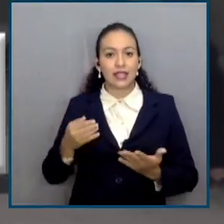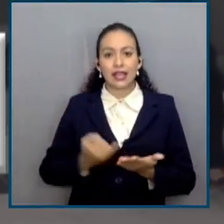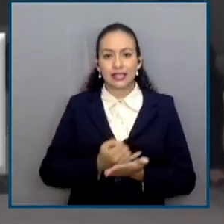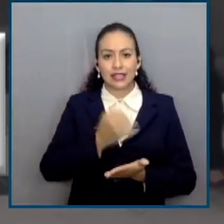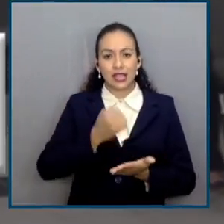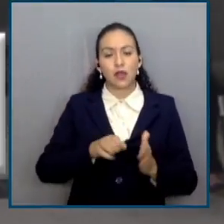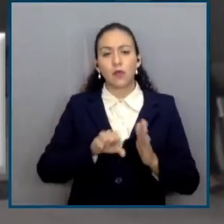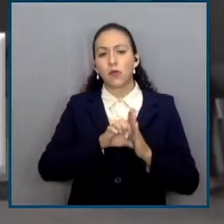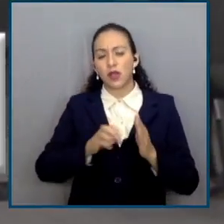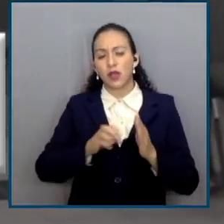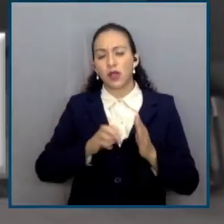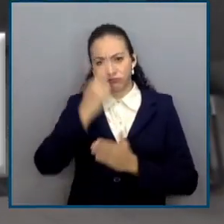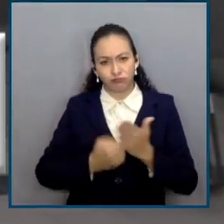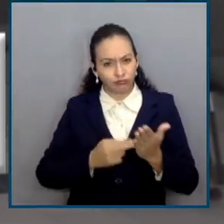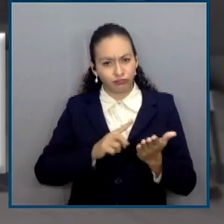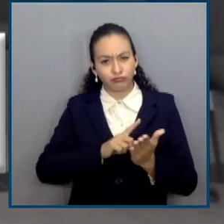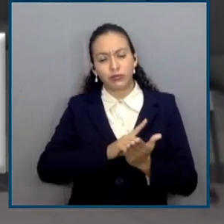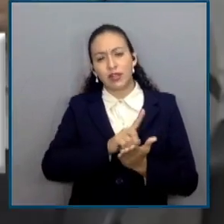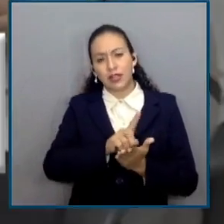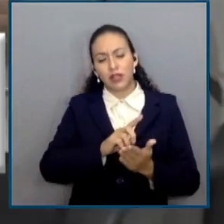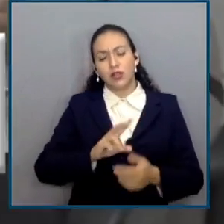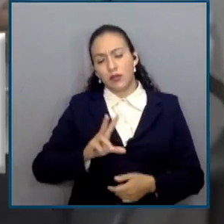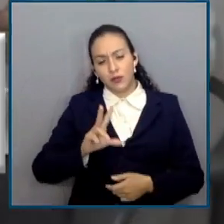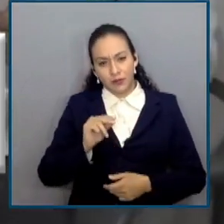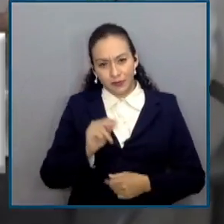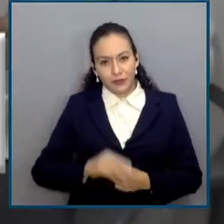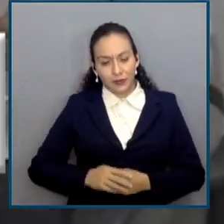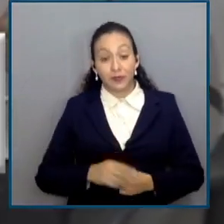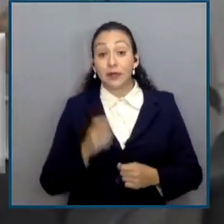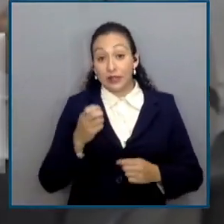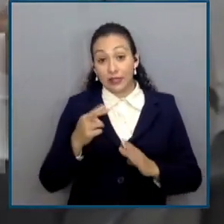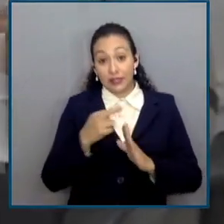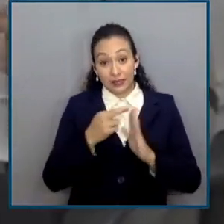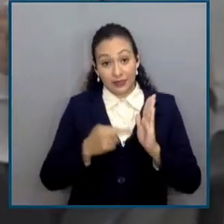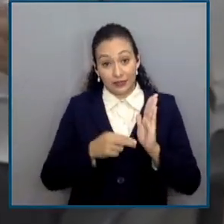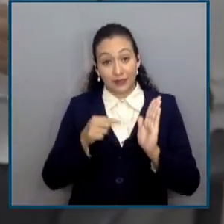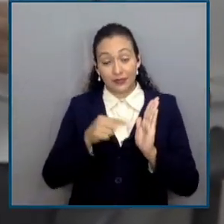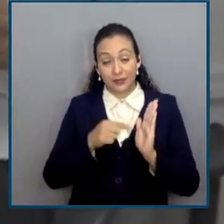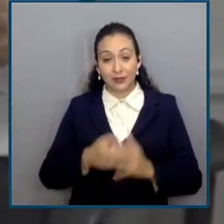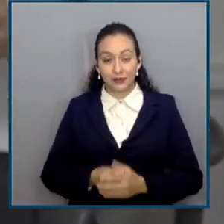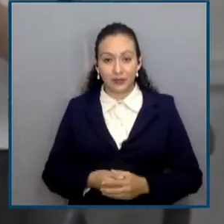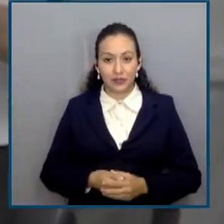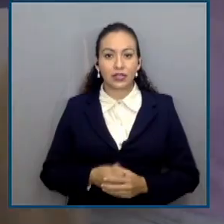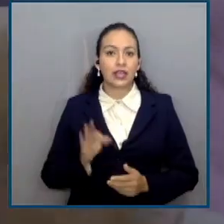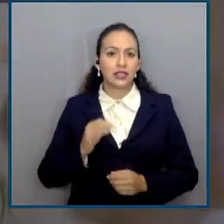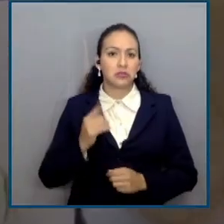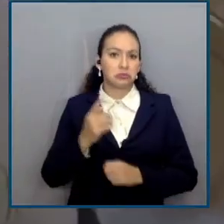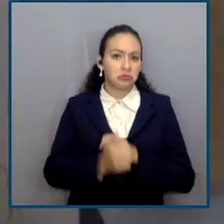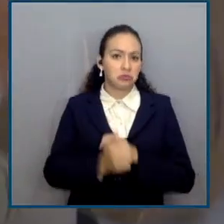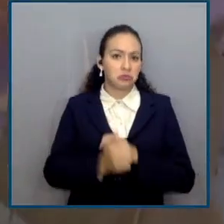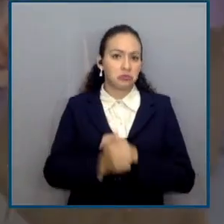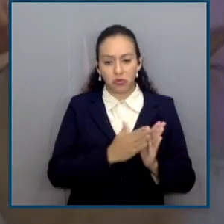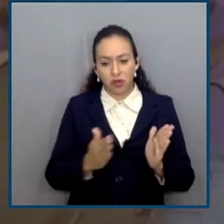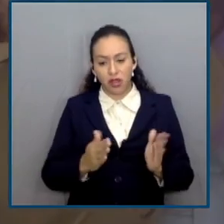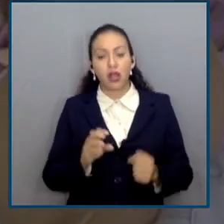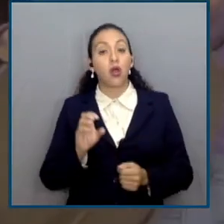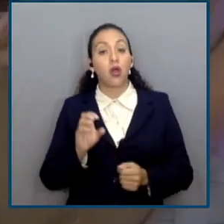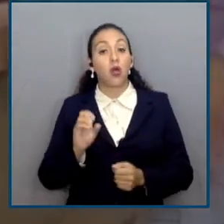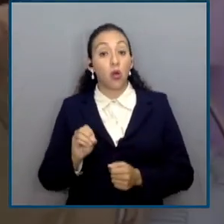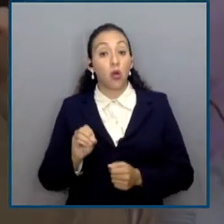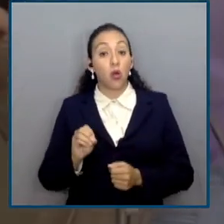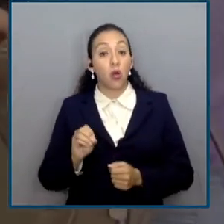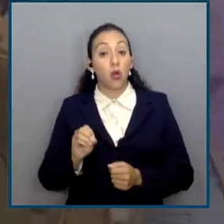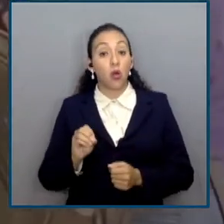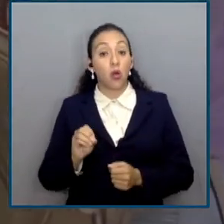hayan ameritado pena privativa de la libertad por más de un año o haber sido inhabilitado para desempeñar un cargo público. El